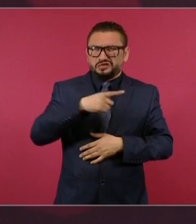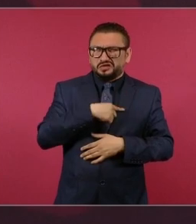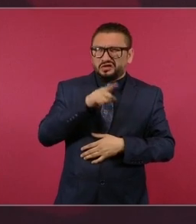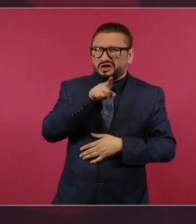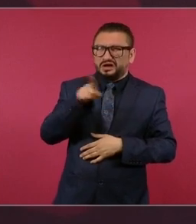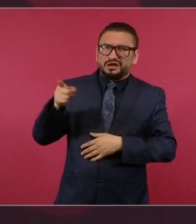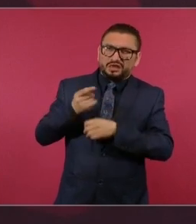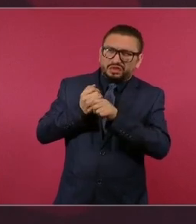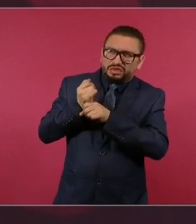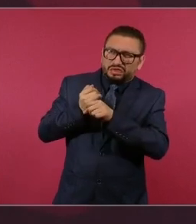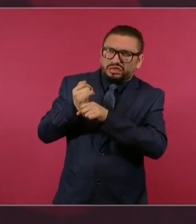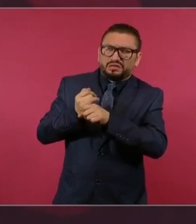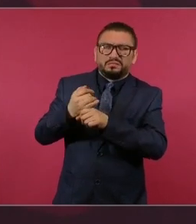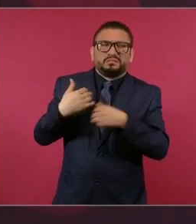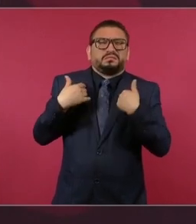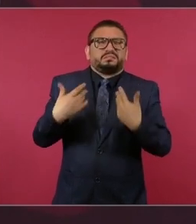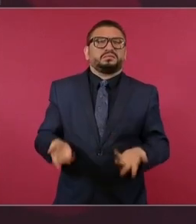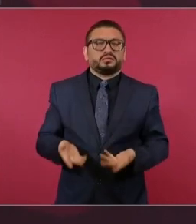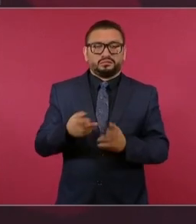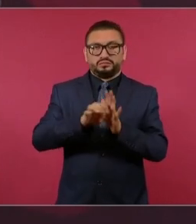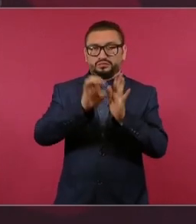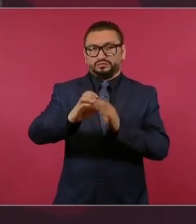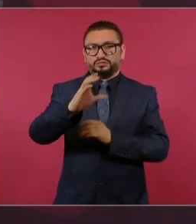indagando sobre Claudio X González?